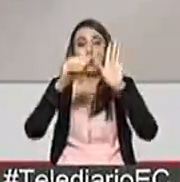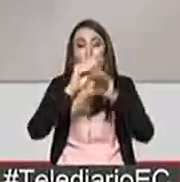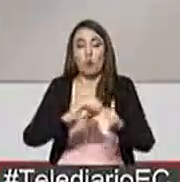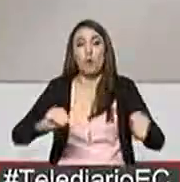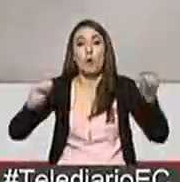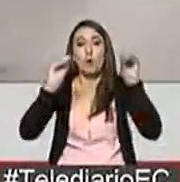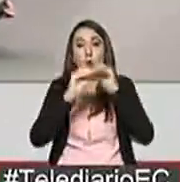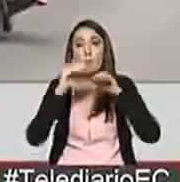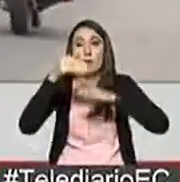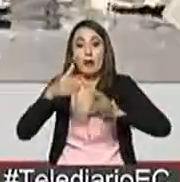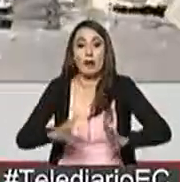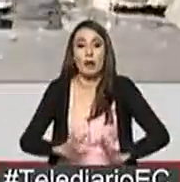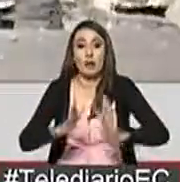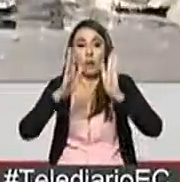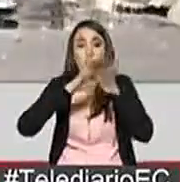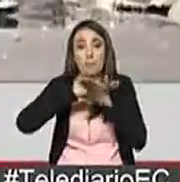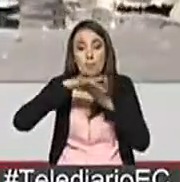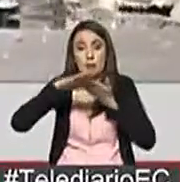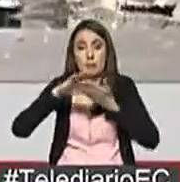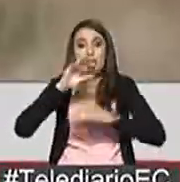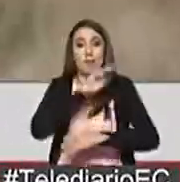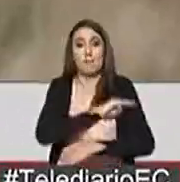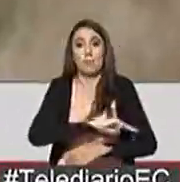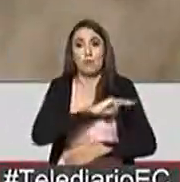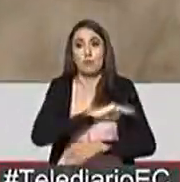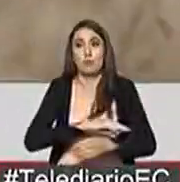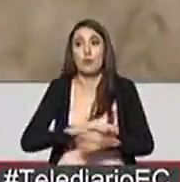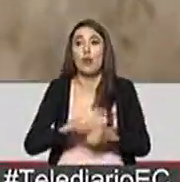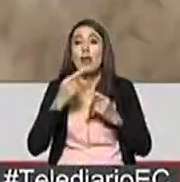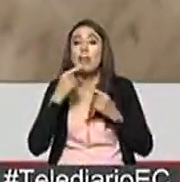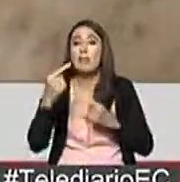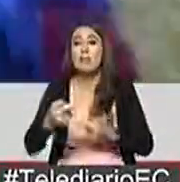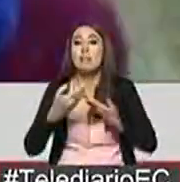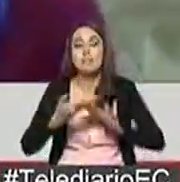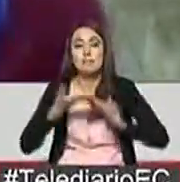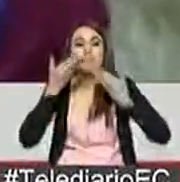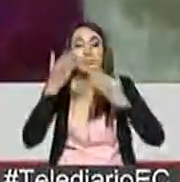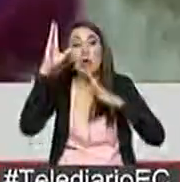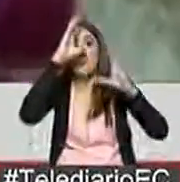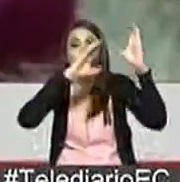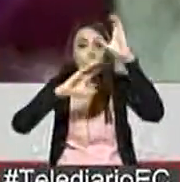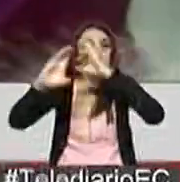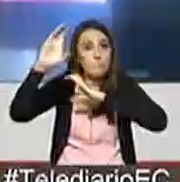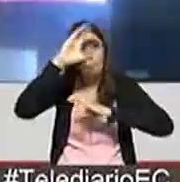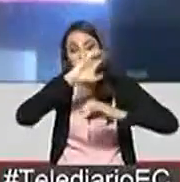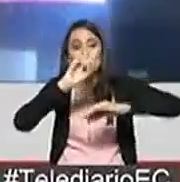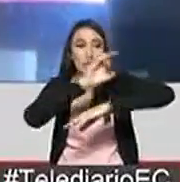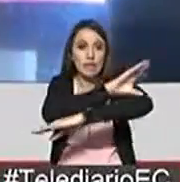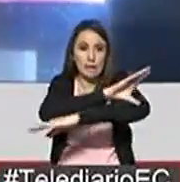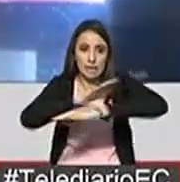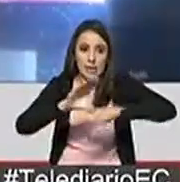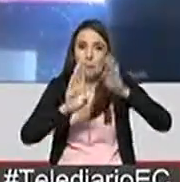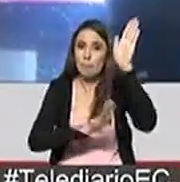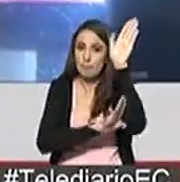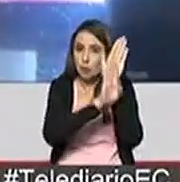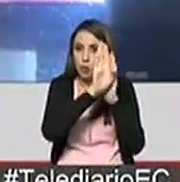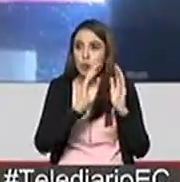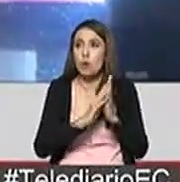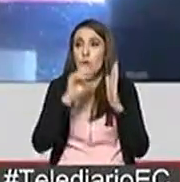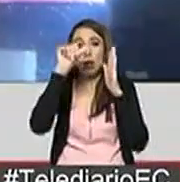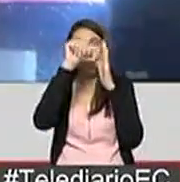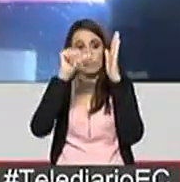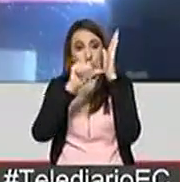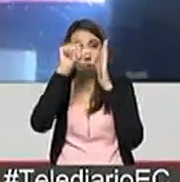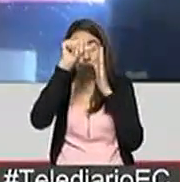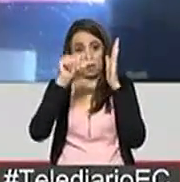red vial para la asignación de recursos de los gobiernos provinciales. Según dice, con esto se busca el desarrollo del sector rural. Poner un parámetro al artículo 272